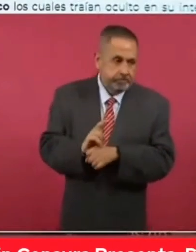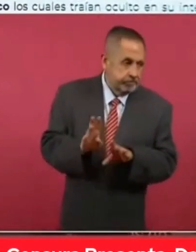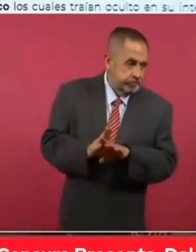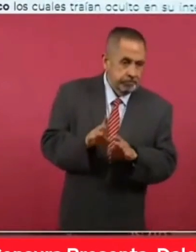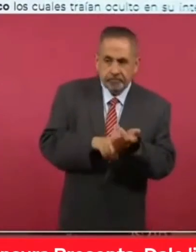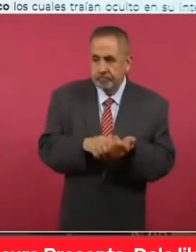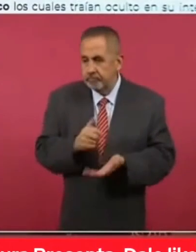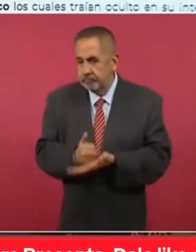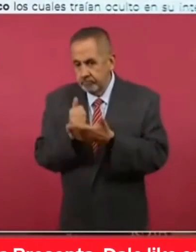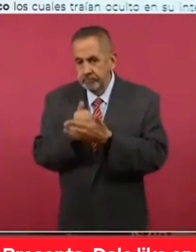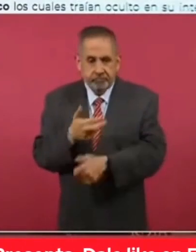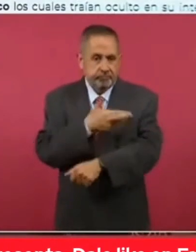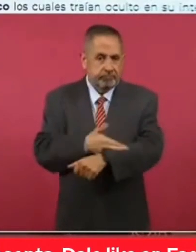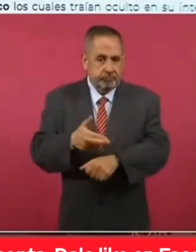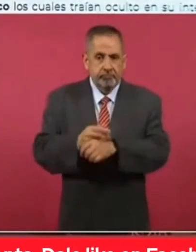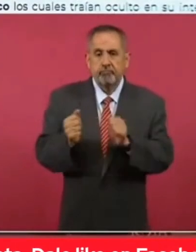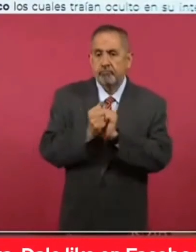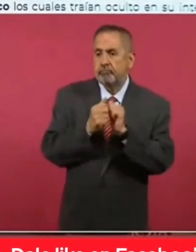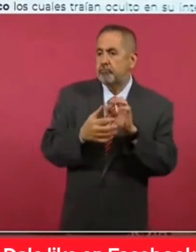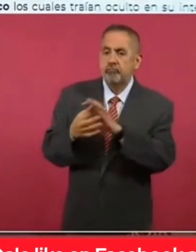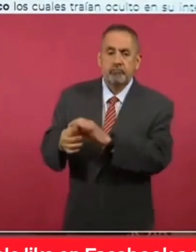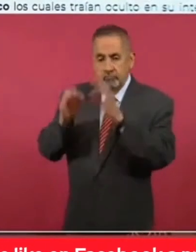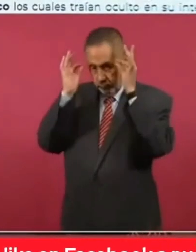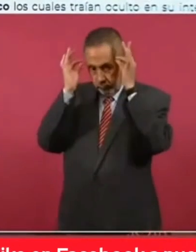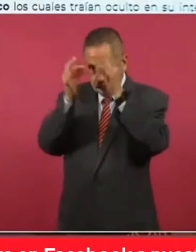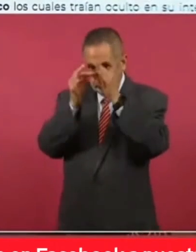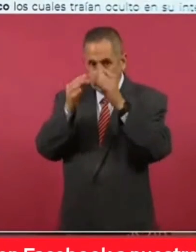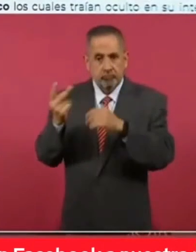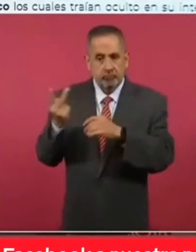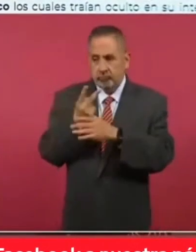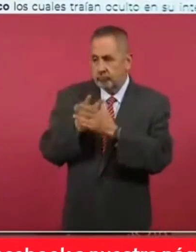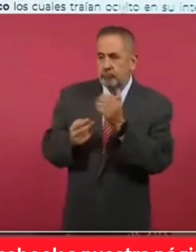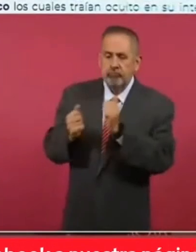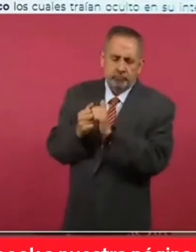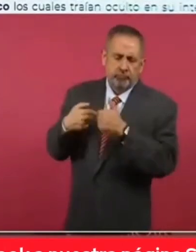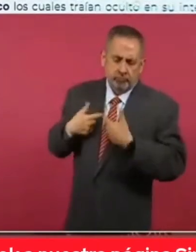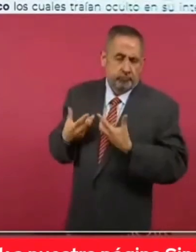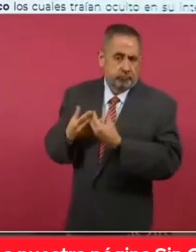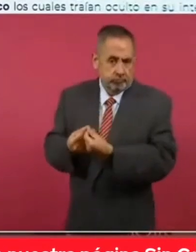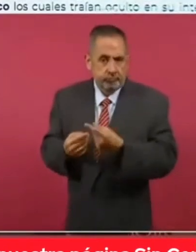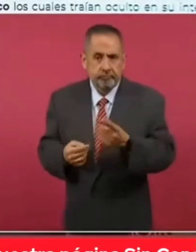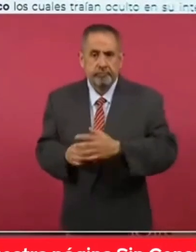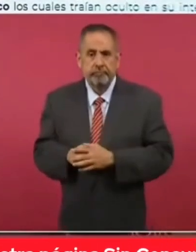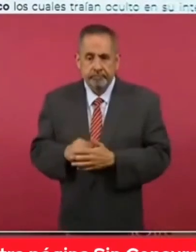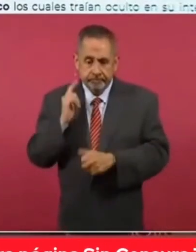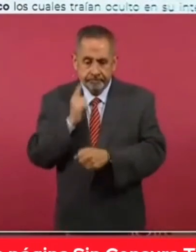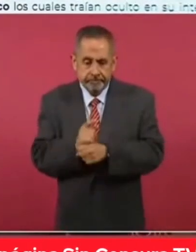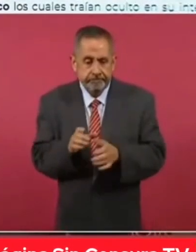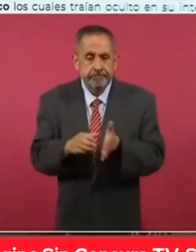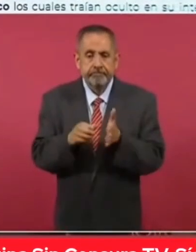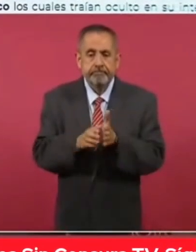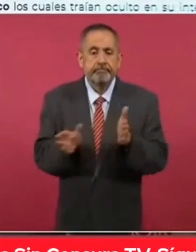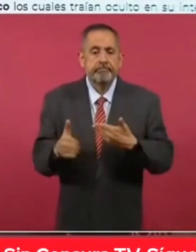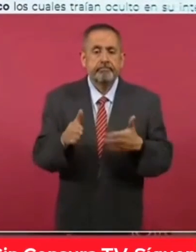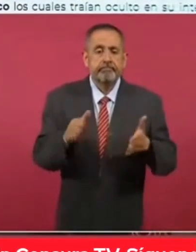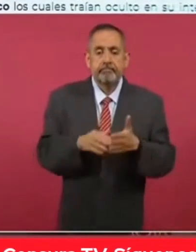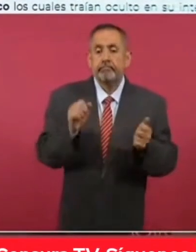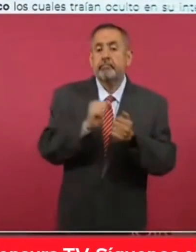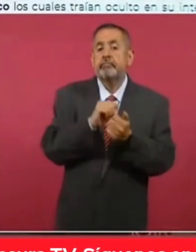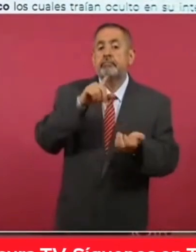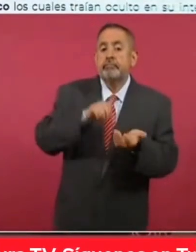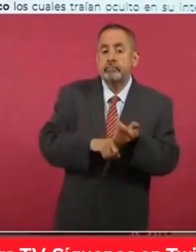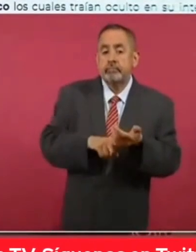se está llevando a cabo en coordinación con la aduana que también es personal de nosotros se aseguró una caja con cartón contenida